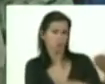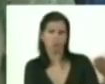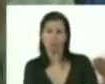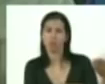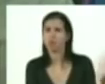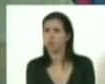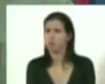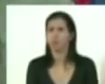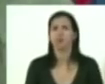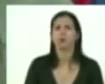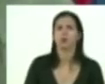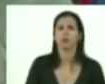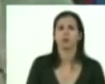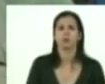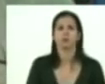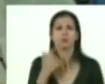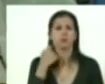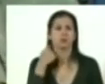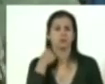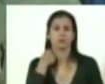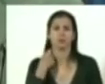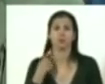muchos de los que hoy están aquí